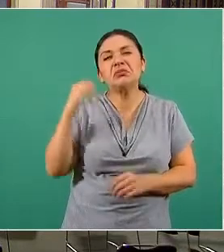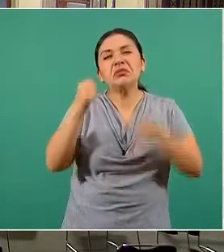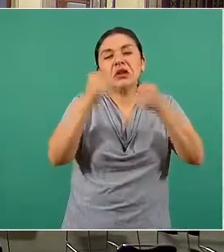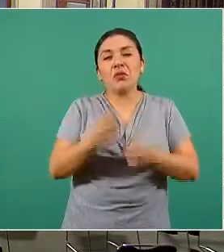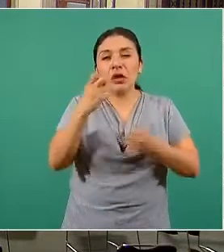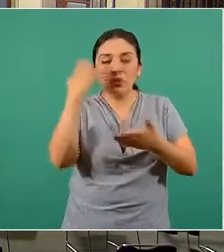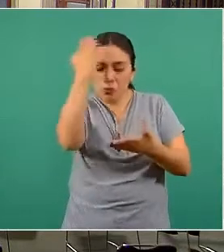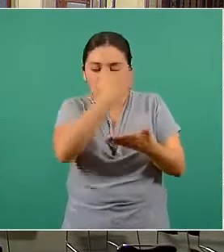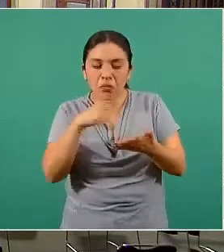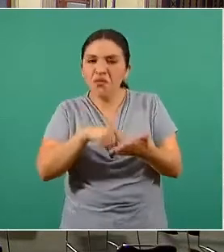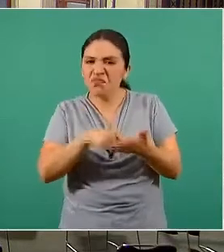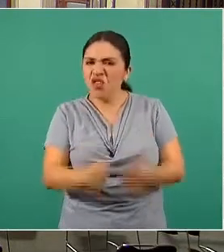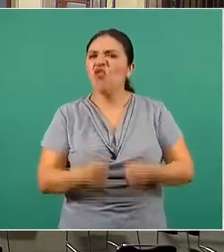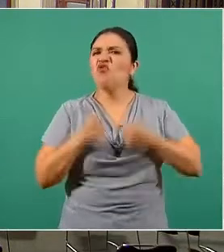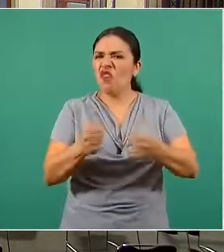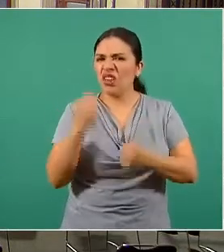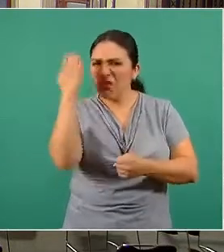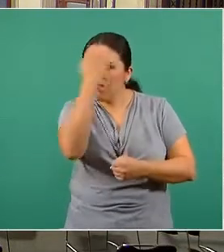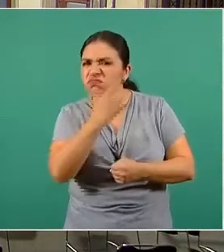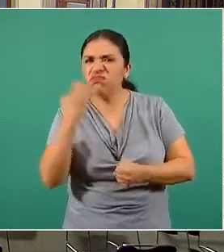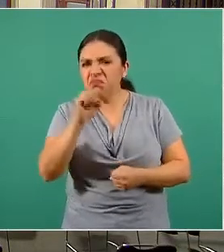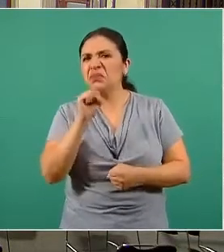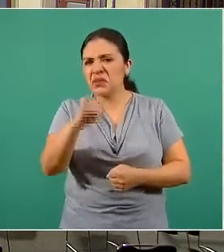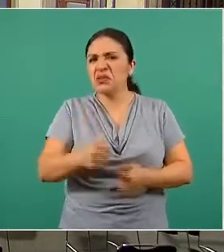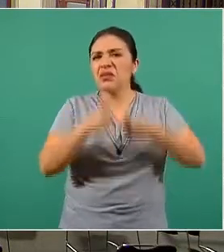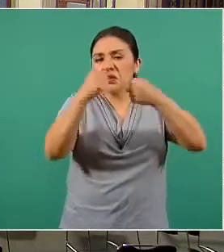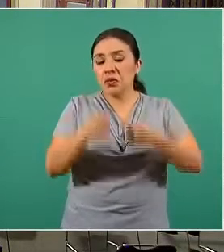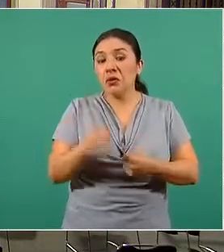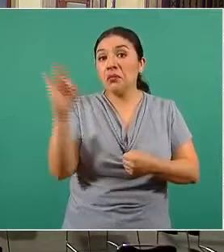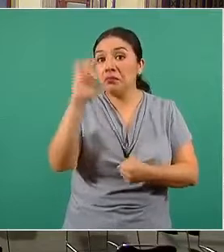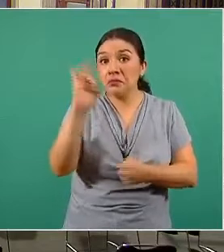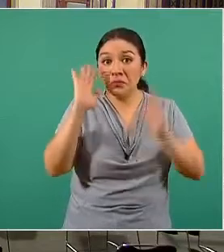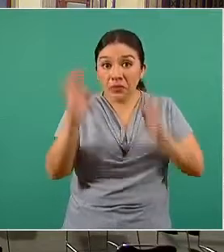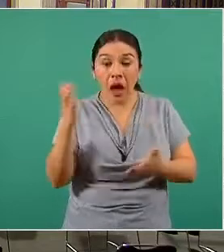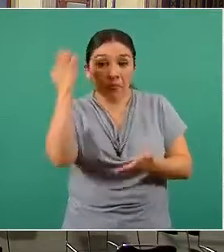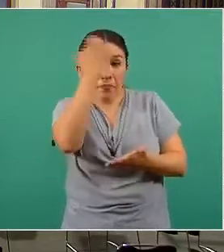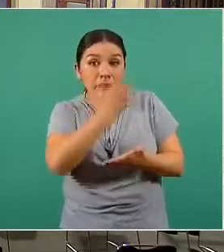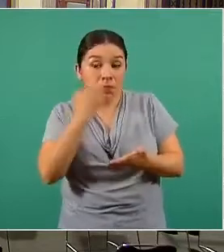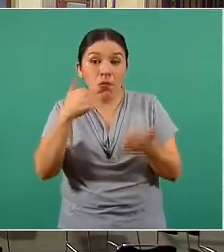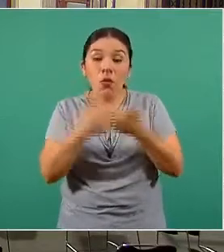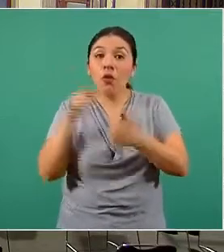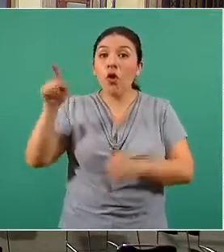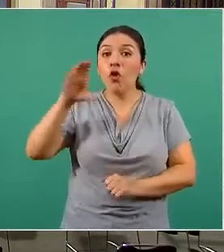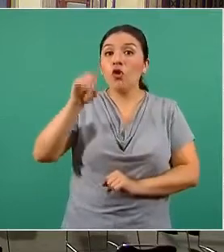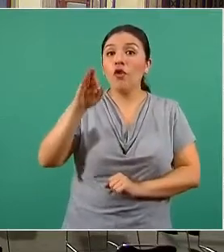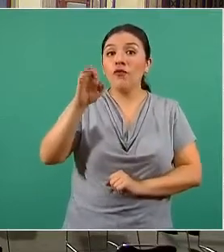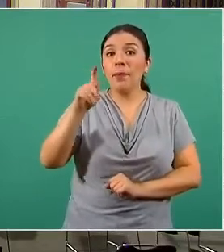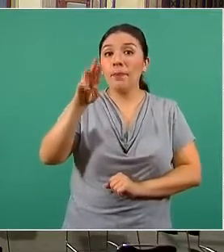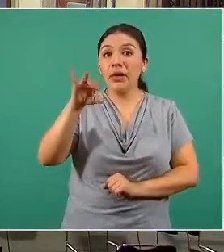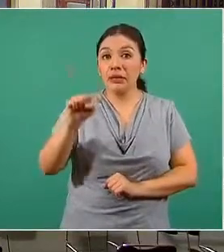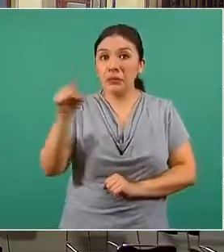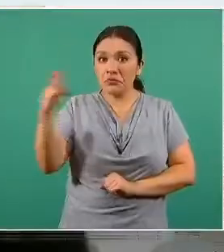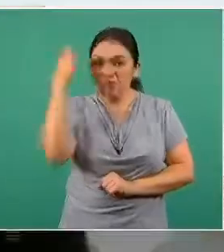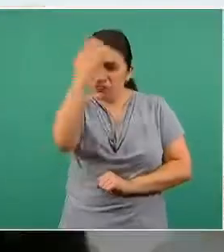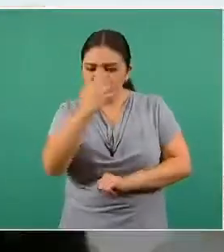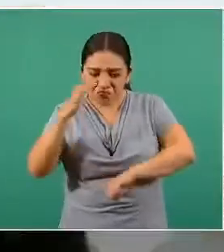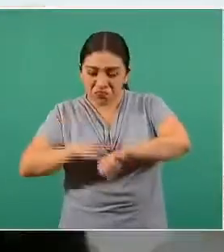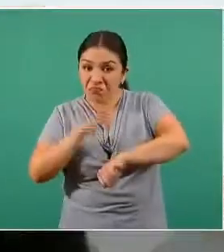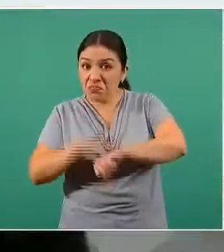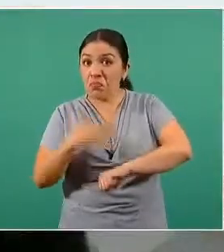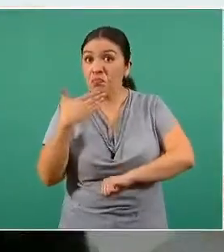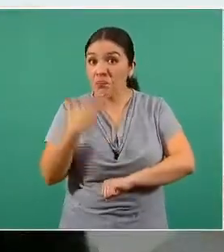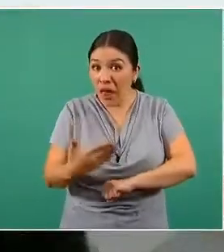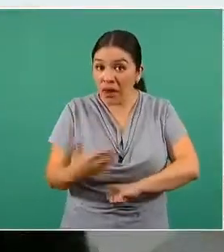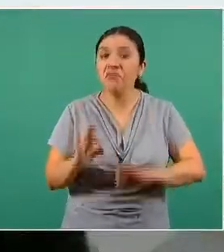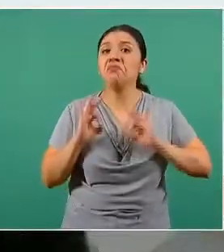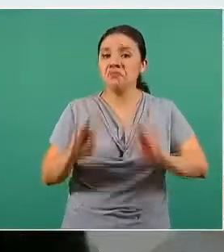la evidencia es muy sólida, muy consistente, y en su momento lo analizará COFEPRIS y, si lo consideran pertinente,